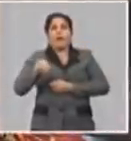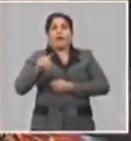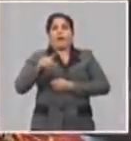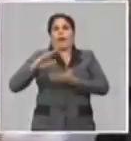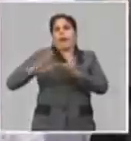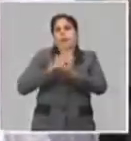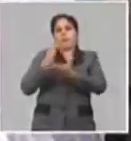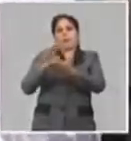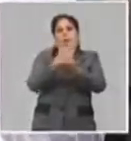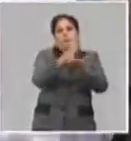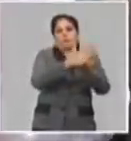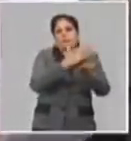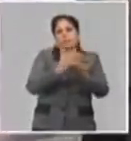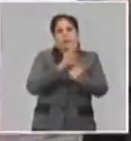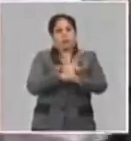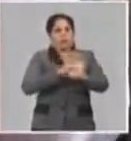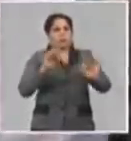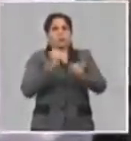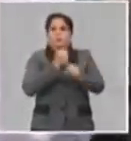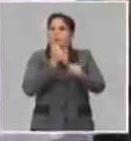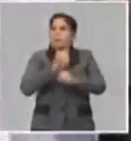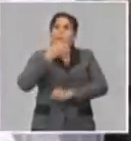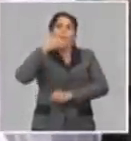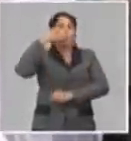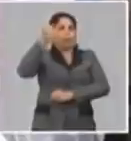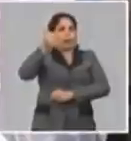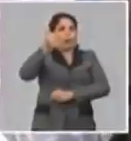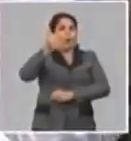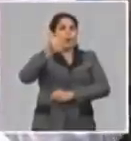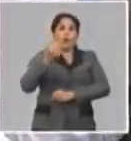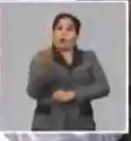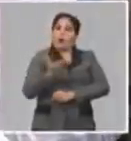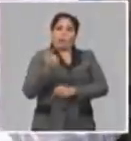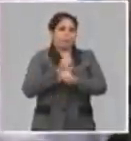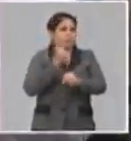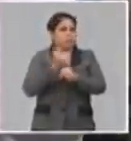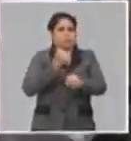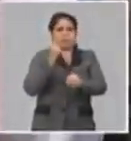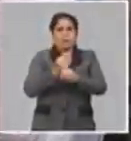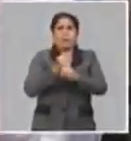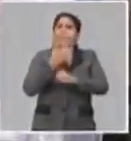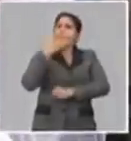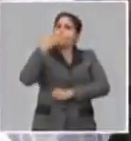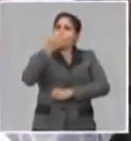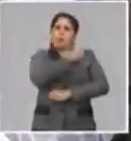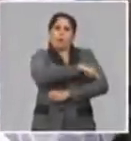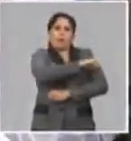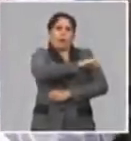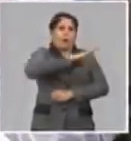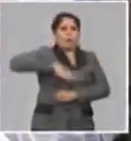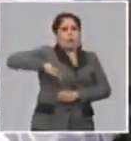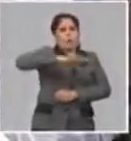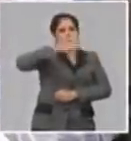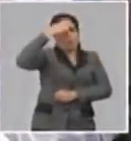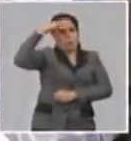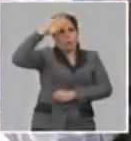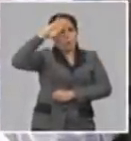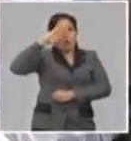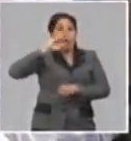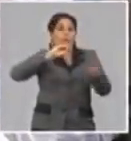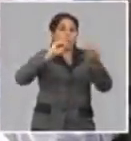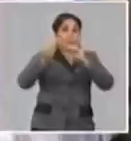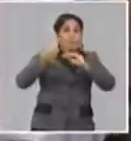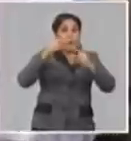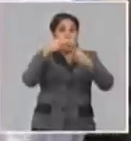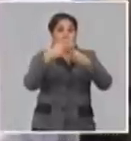quitar restricciones y buscar la manera de realmente tener una operatoria que sea más funcional, ajustada al contexto en